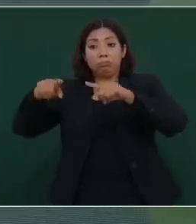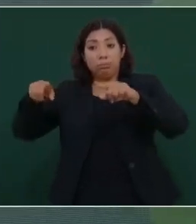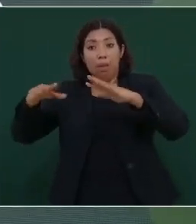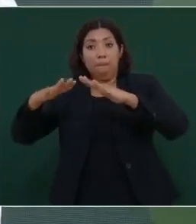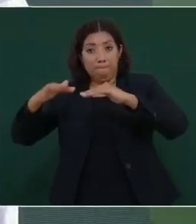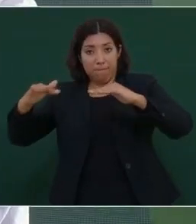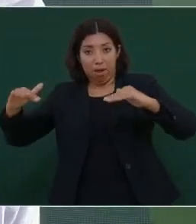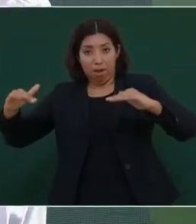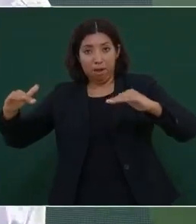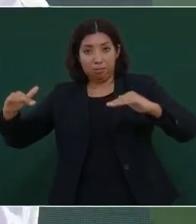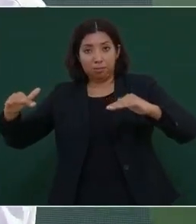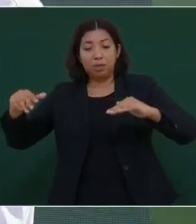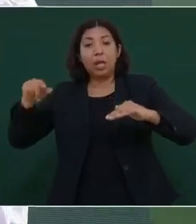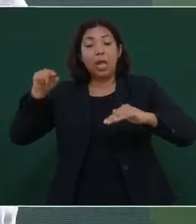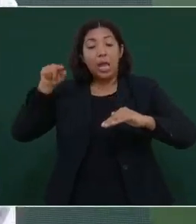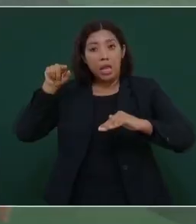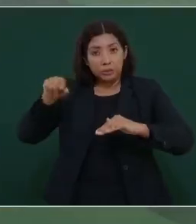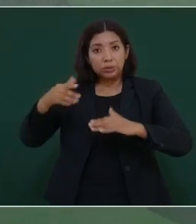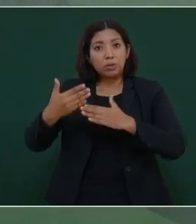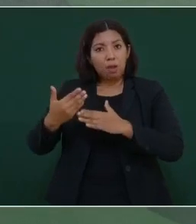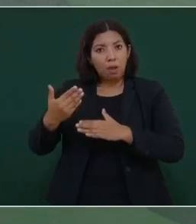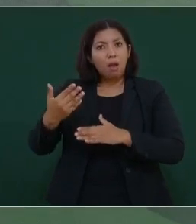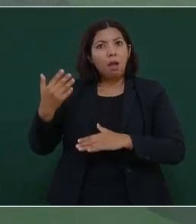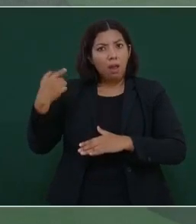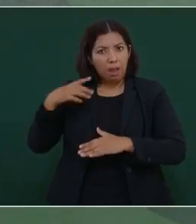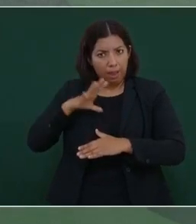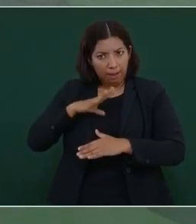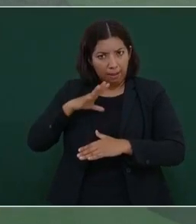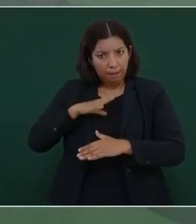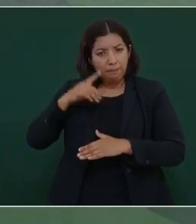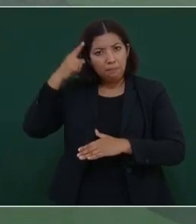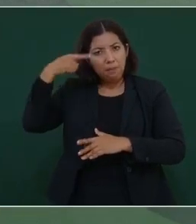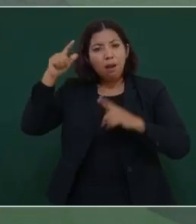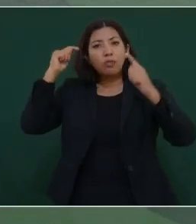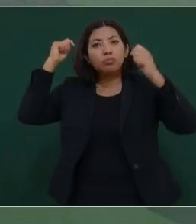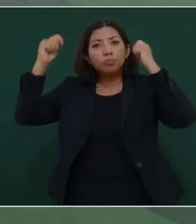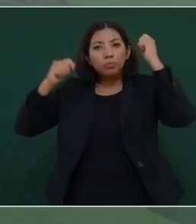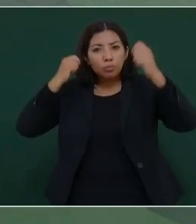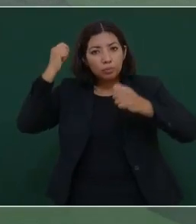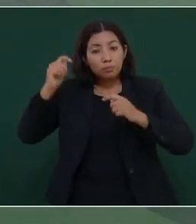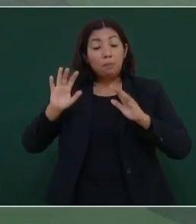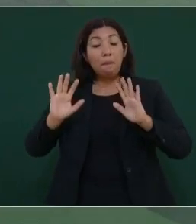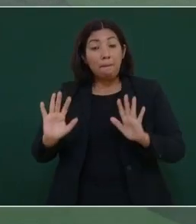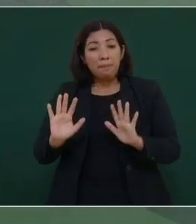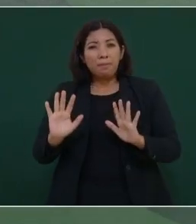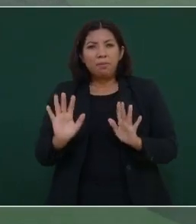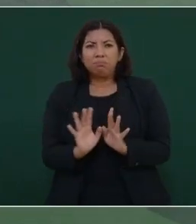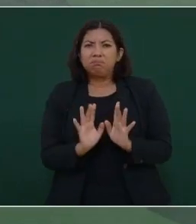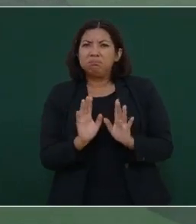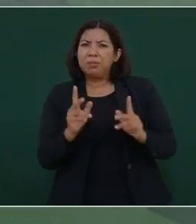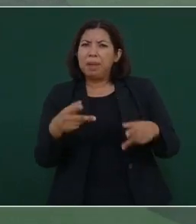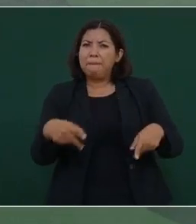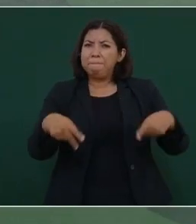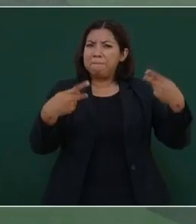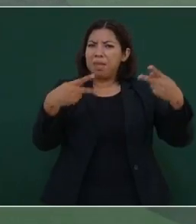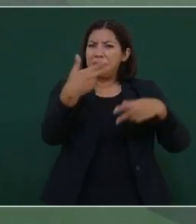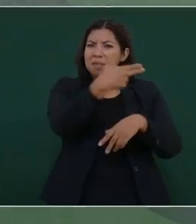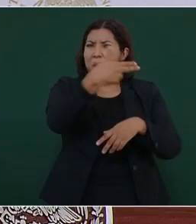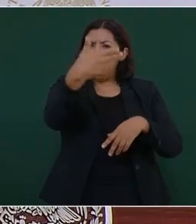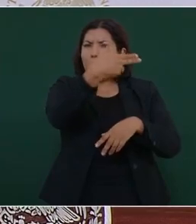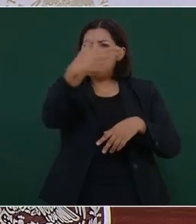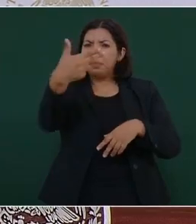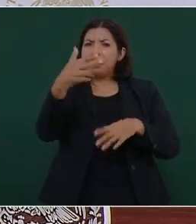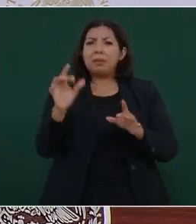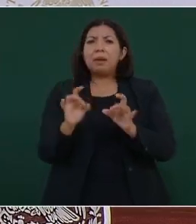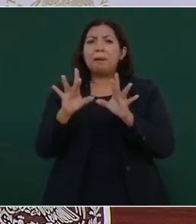venden para construir hoteles, se privatizan las playas. Por eso se tomó la decisión